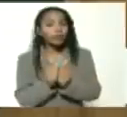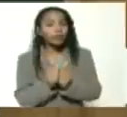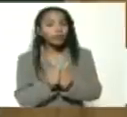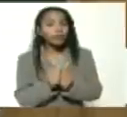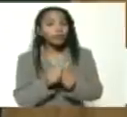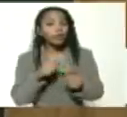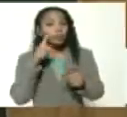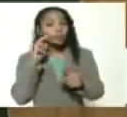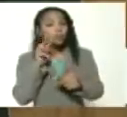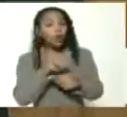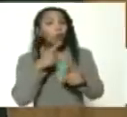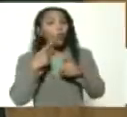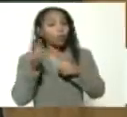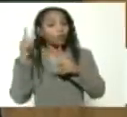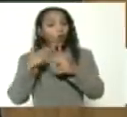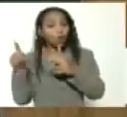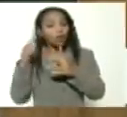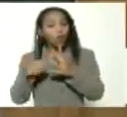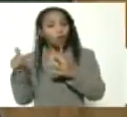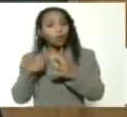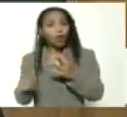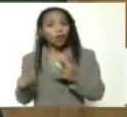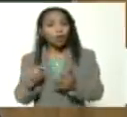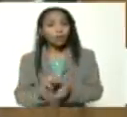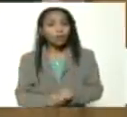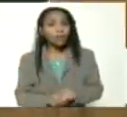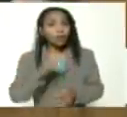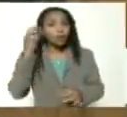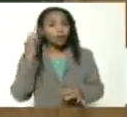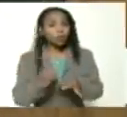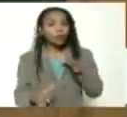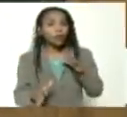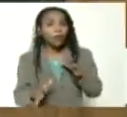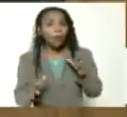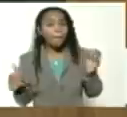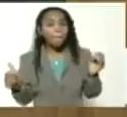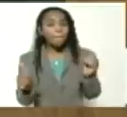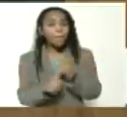y luego otras y otras, y lamentablemente abarcó